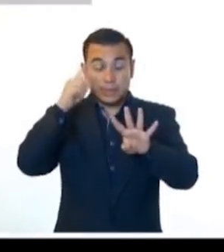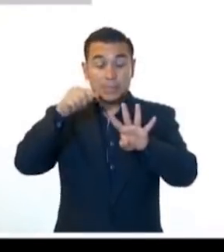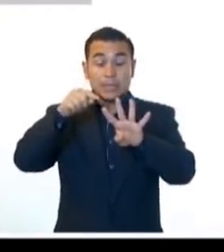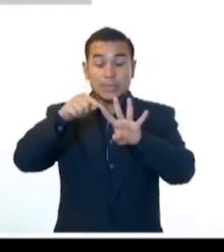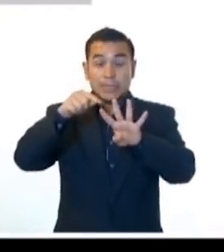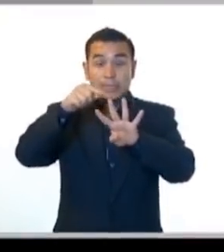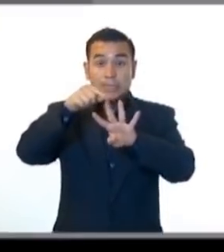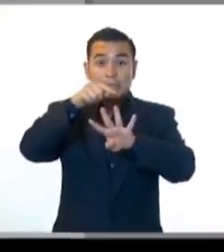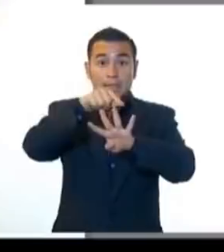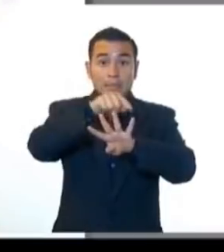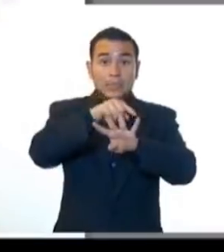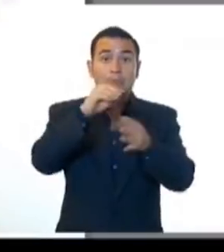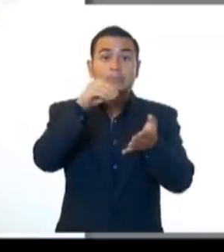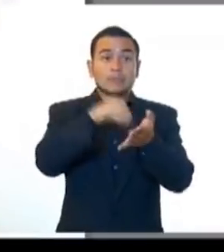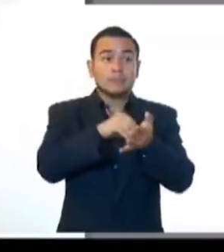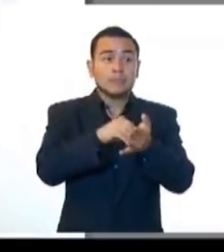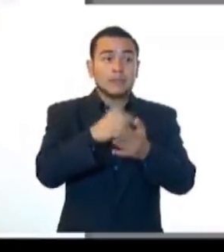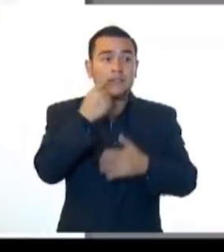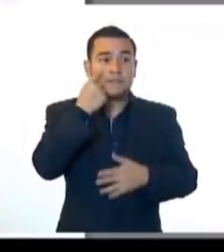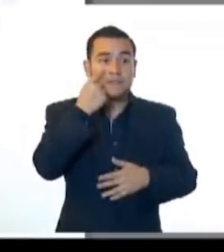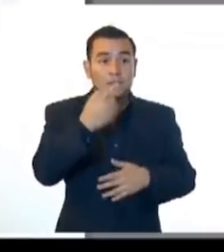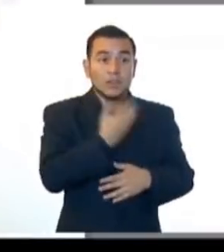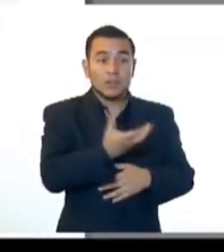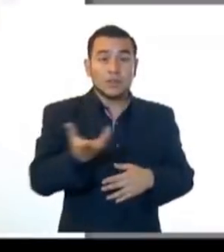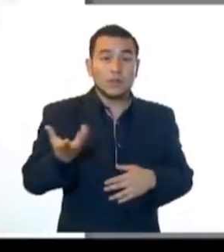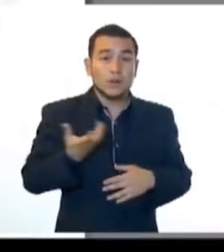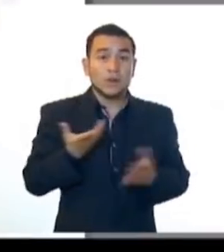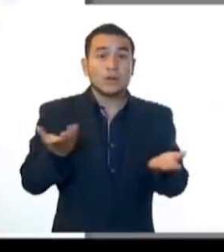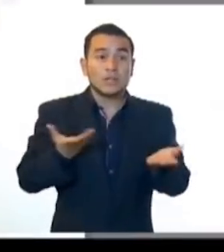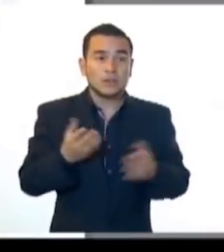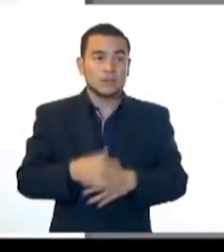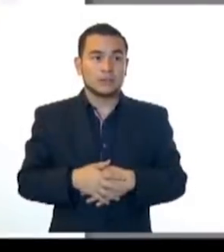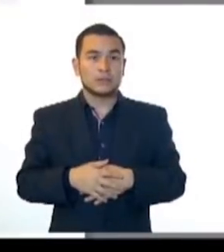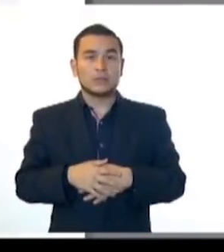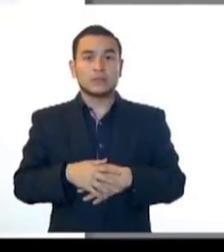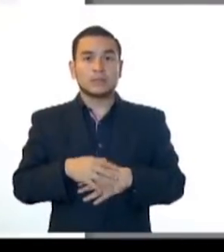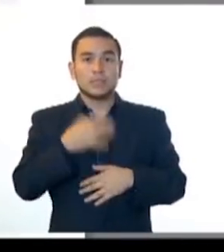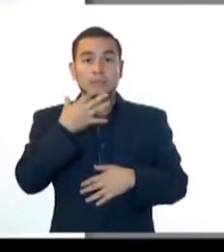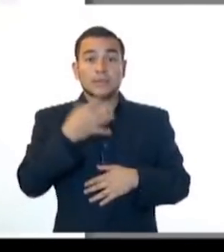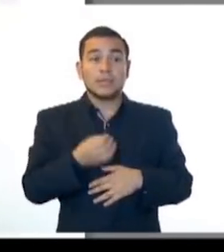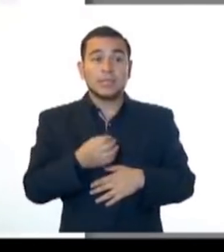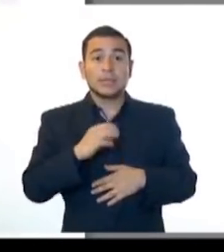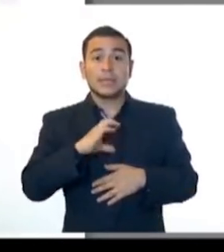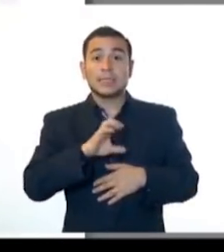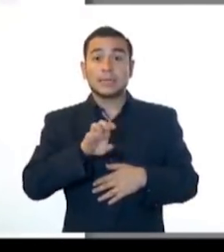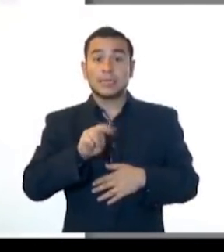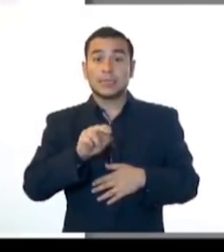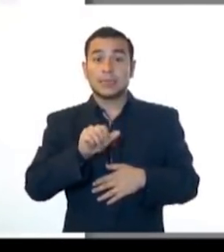lo tanto a usted le sale que no, pero puede que sí. Y si ninguna persona,